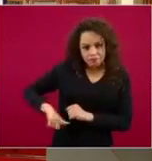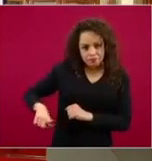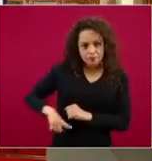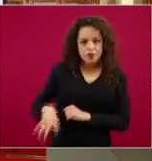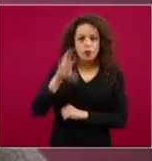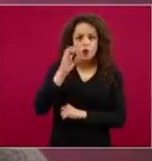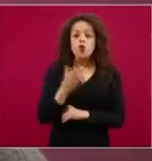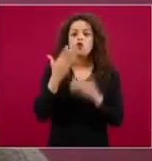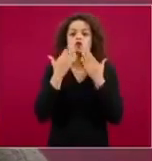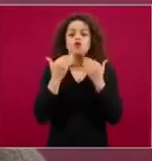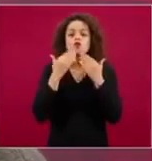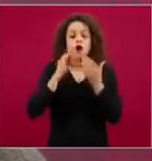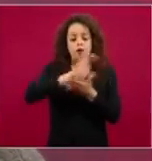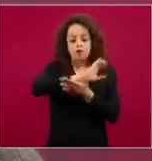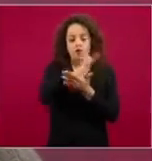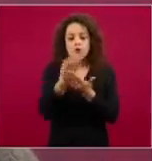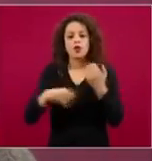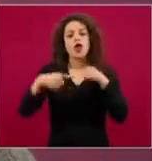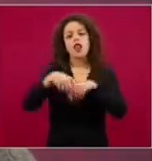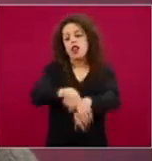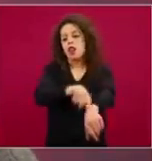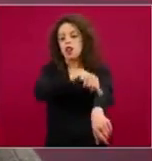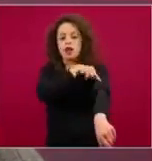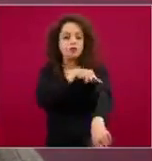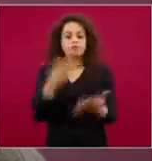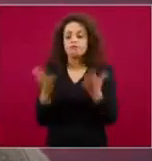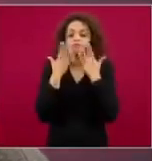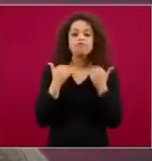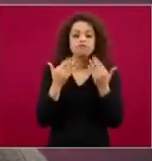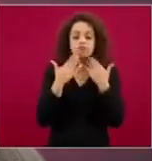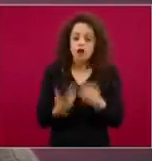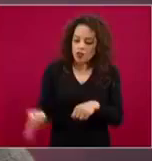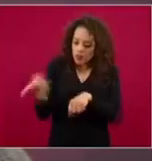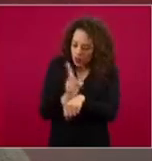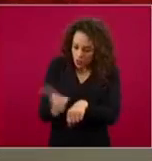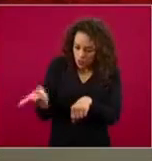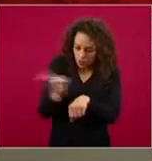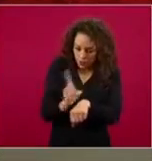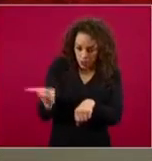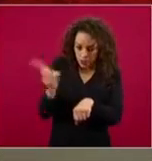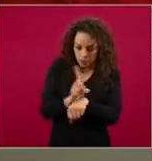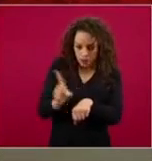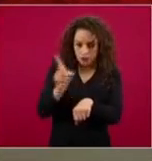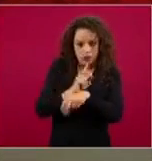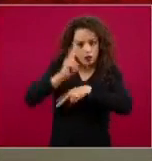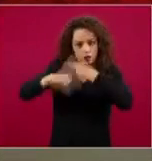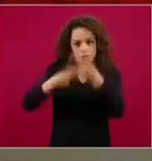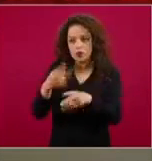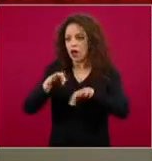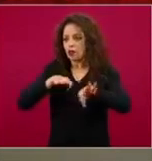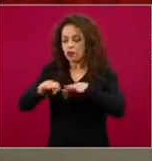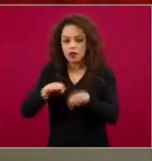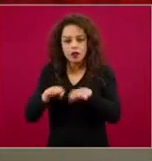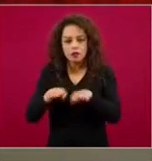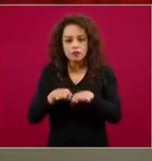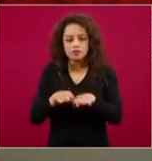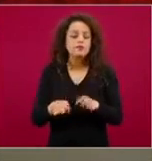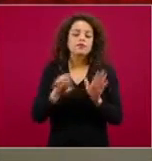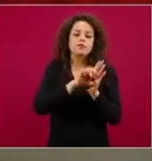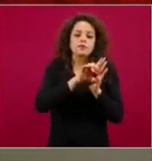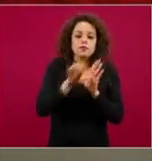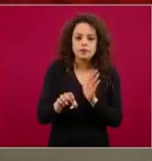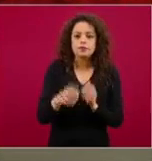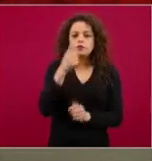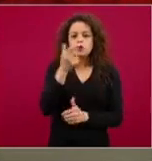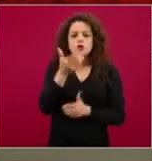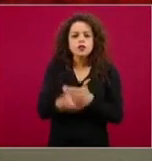prolongado. Viven al día, todos los días venden un servicio, salen y venden elotes, salen y